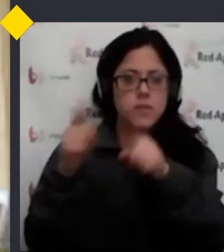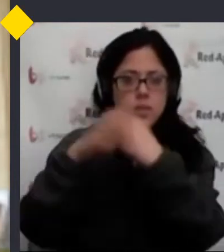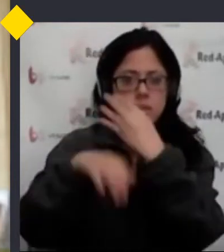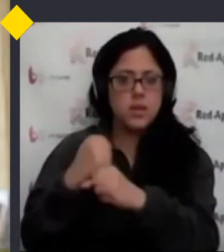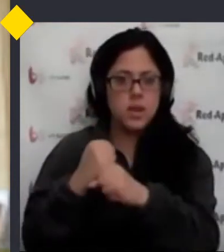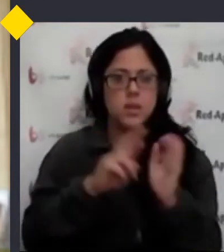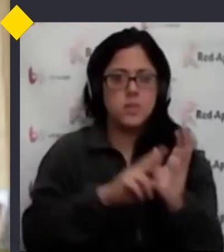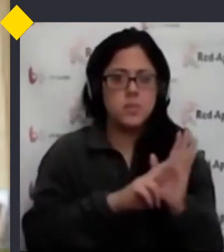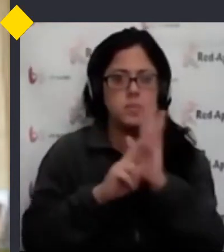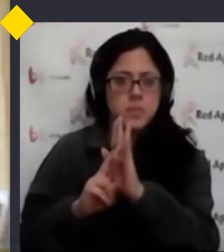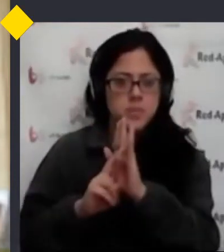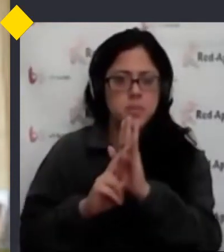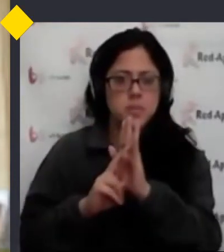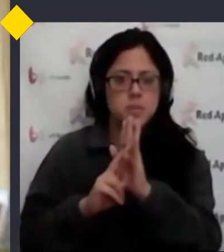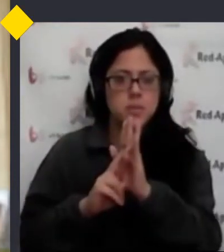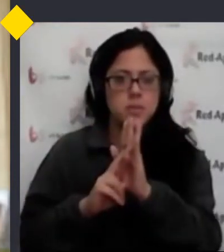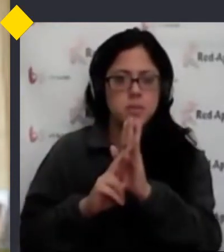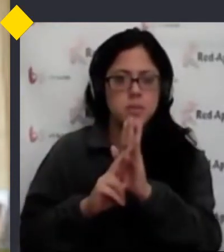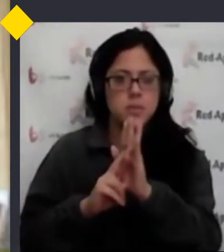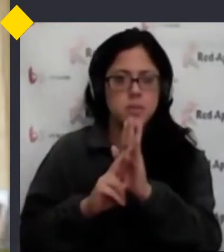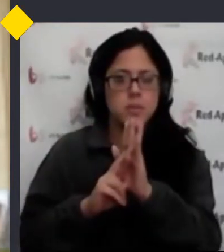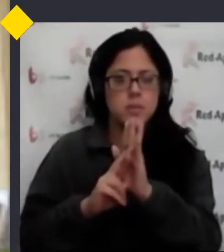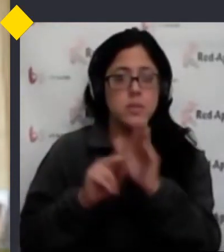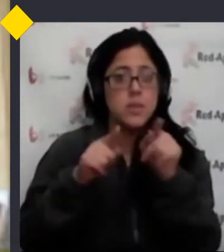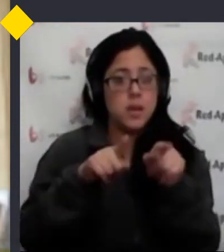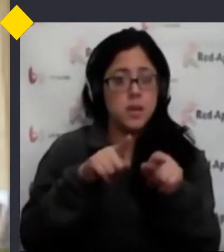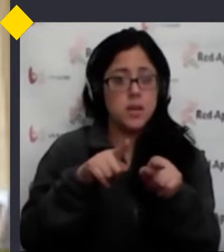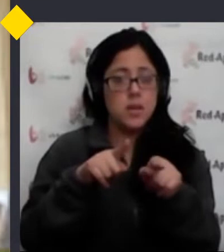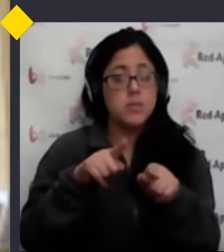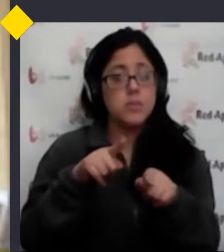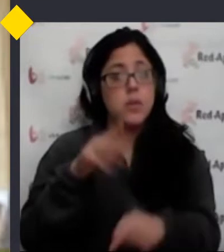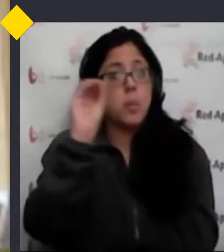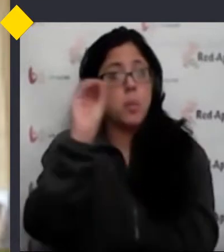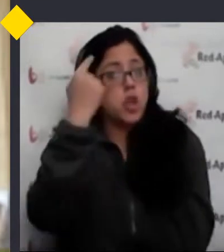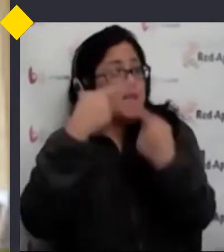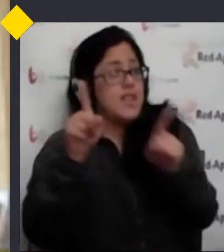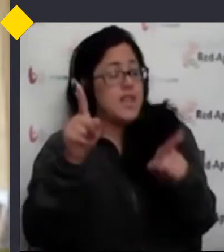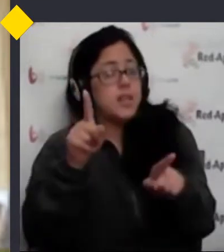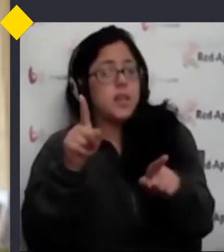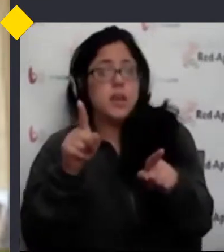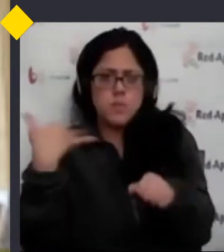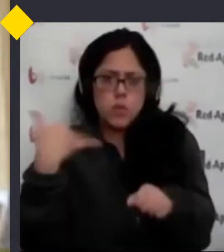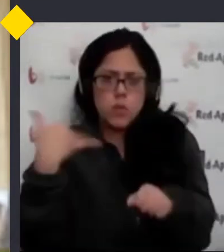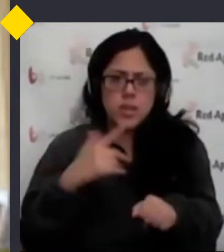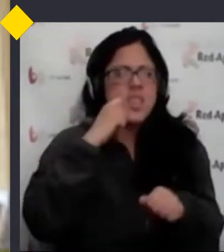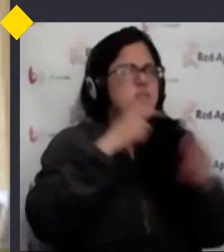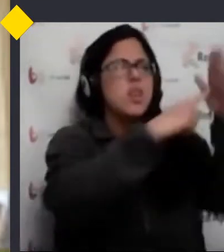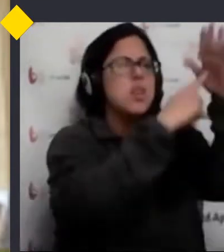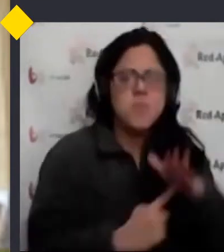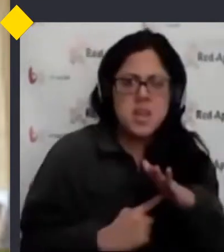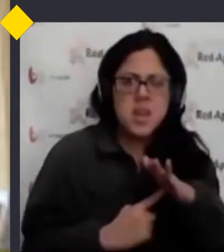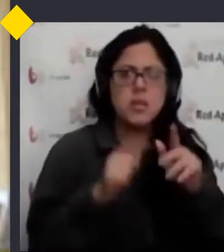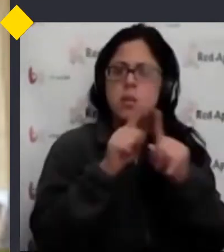también de distintas miradas, creo que es un tema importante. No discriminar ni hacia arriba ni hacia abajo. ¿En qué sentido? De que, oye,